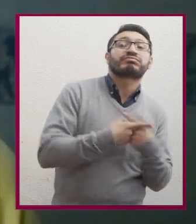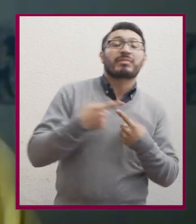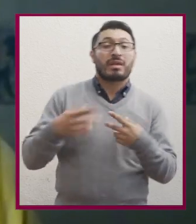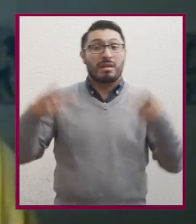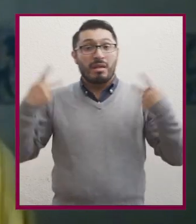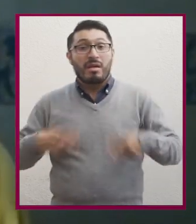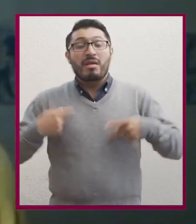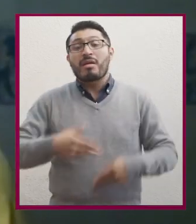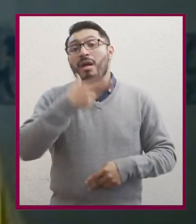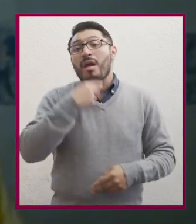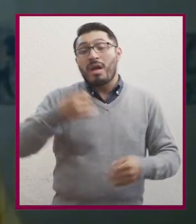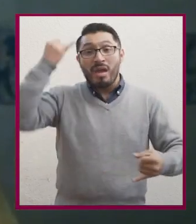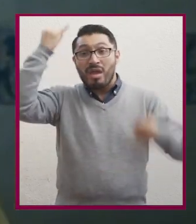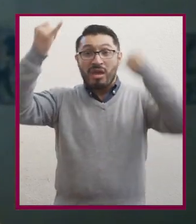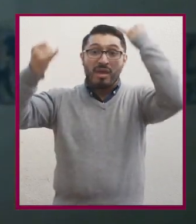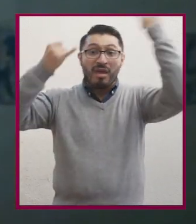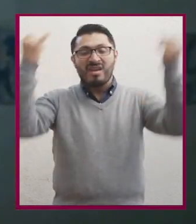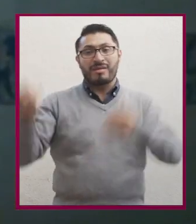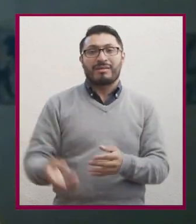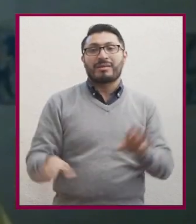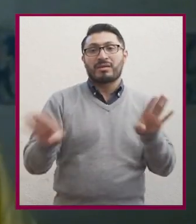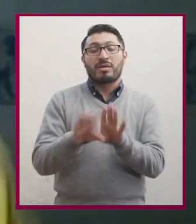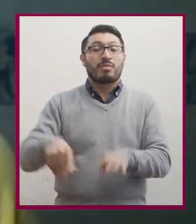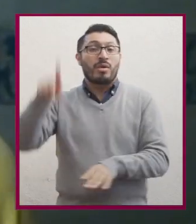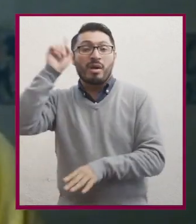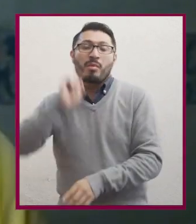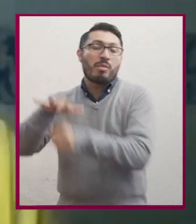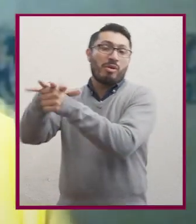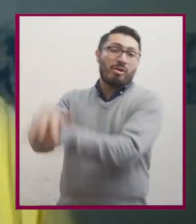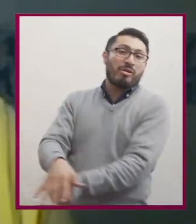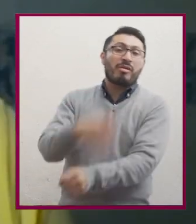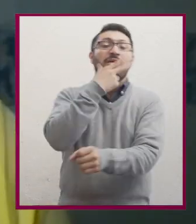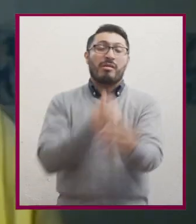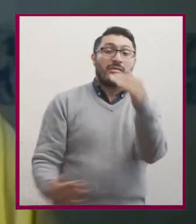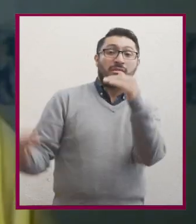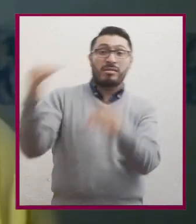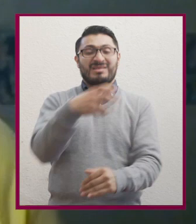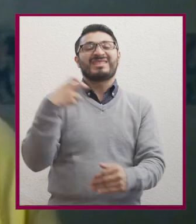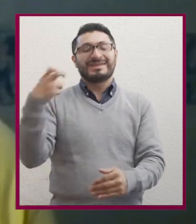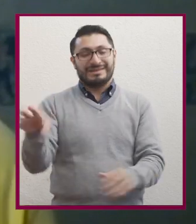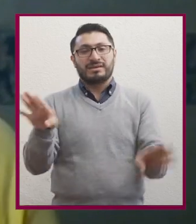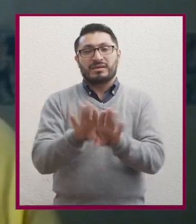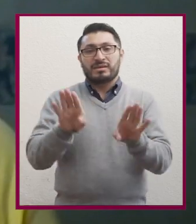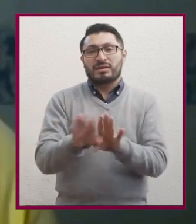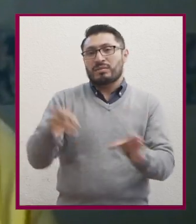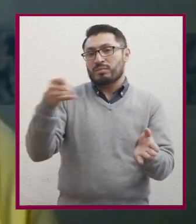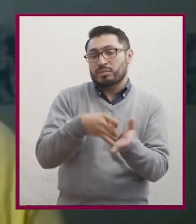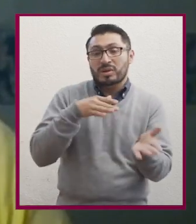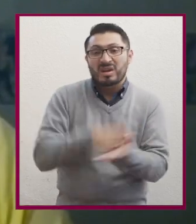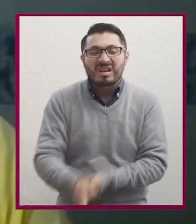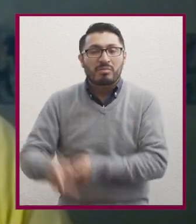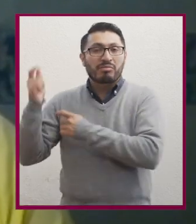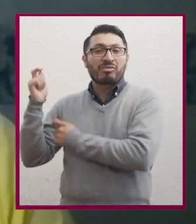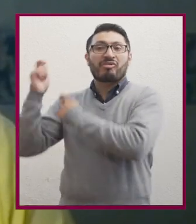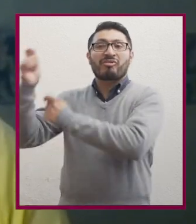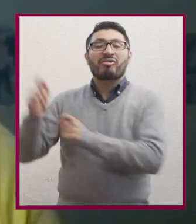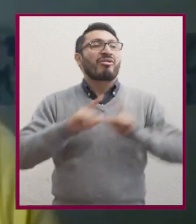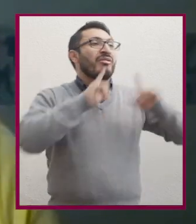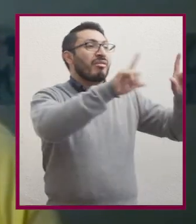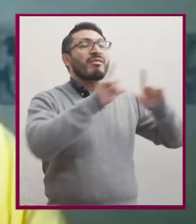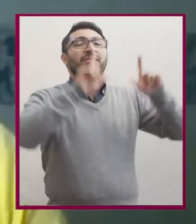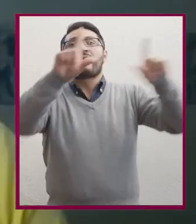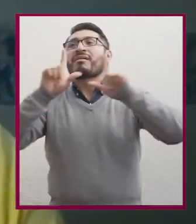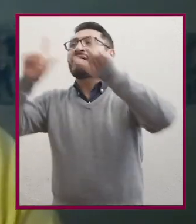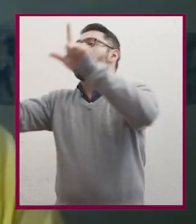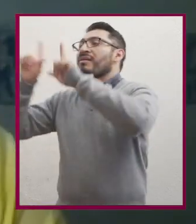ilustrados, estas ideas que mantenían a las mujeres sometidas ante los hombres, se dedicaba a imprimir panfletos, a pegarlos en las plazas,